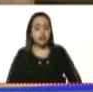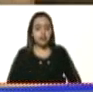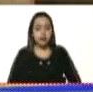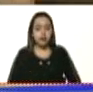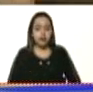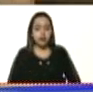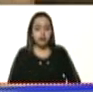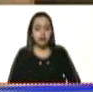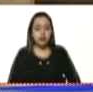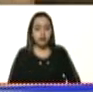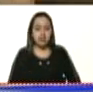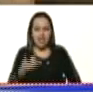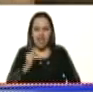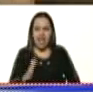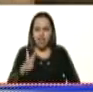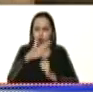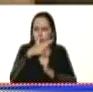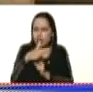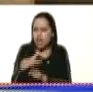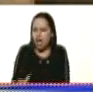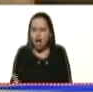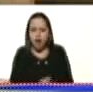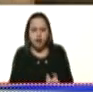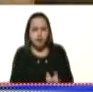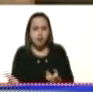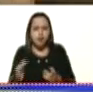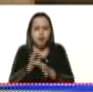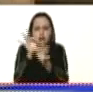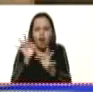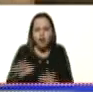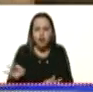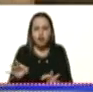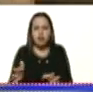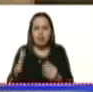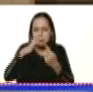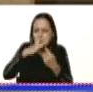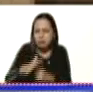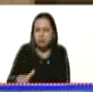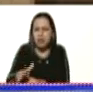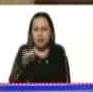dominada por el oscurantismo monárquico español,